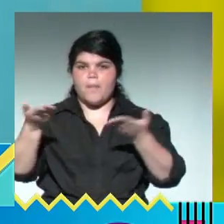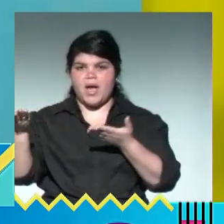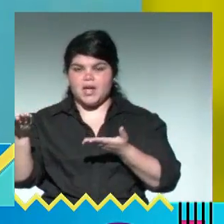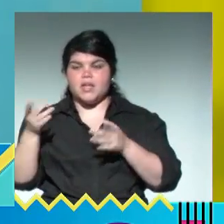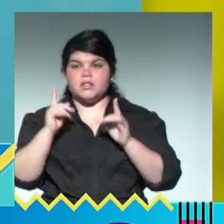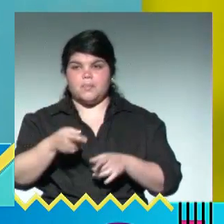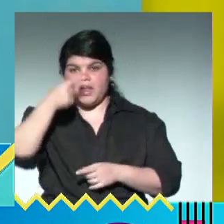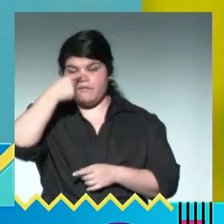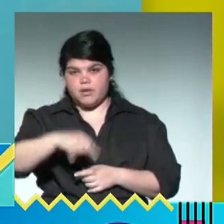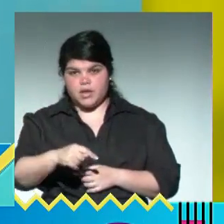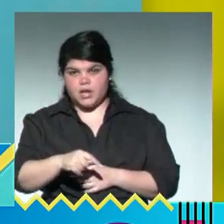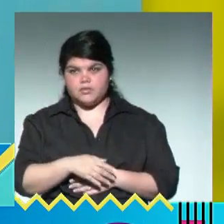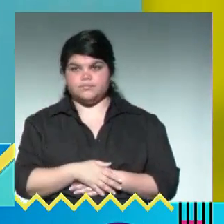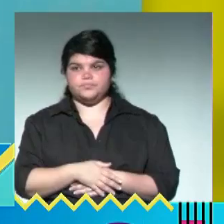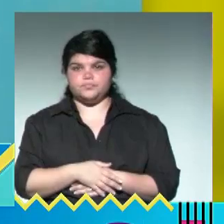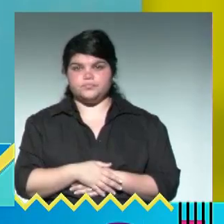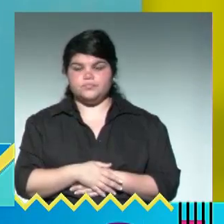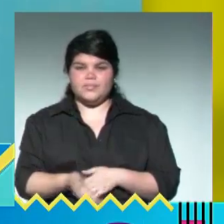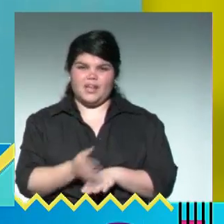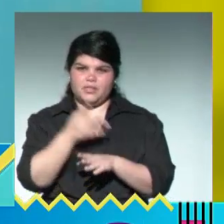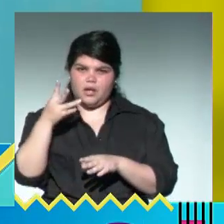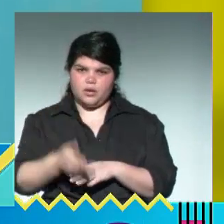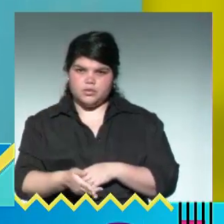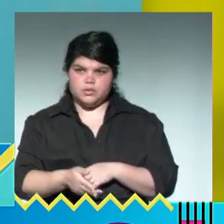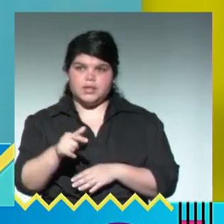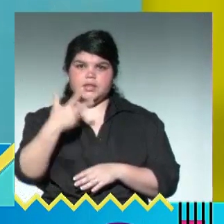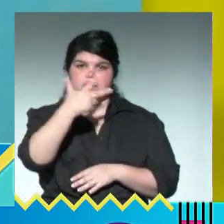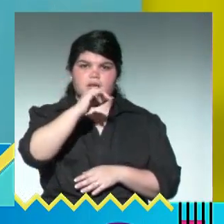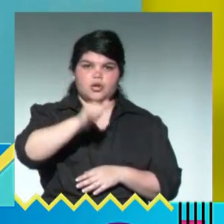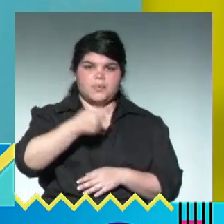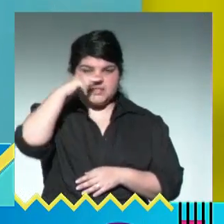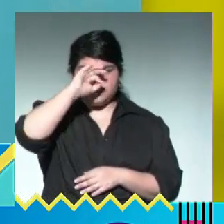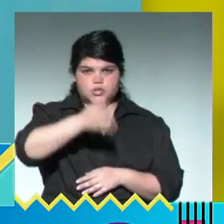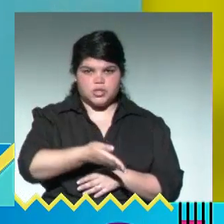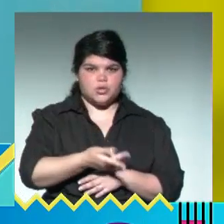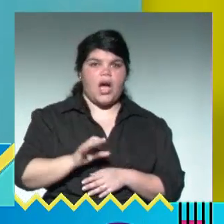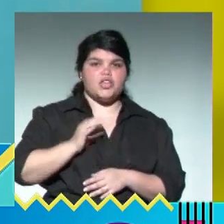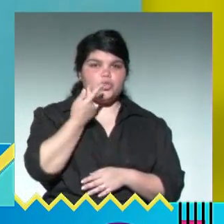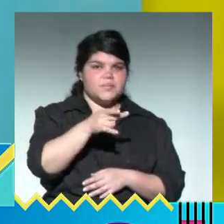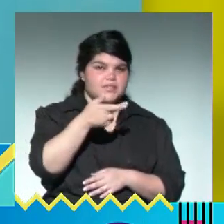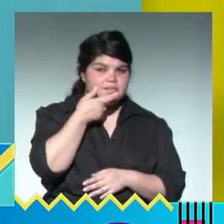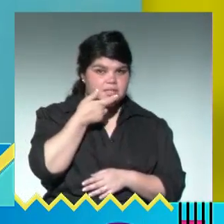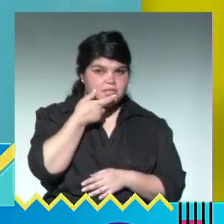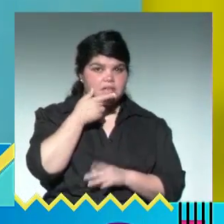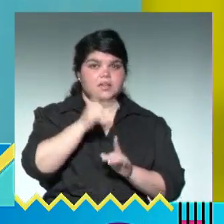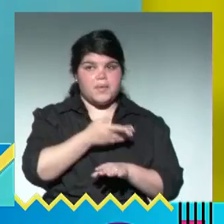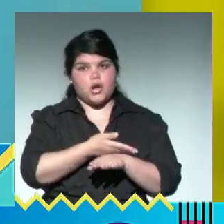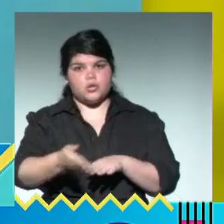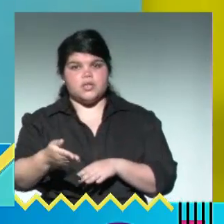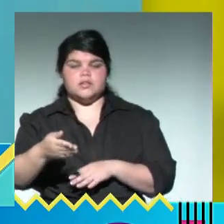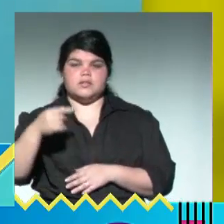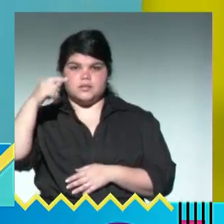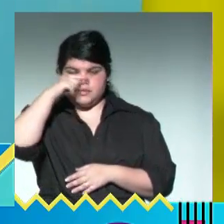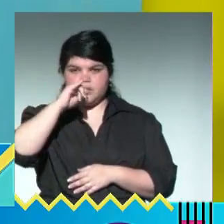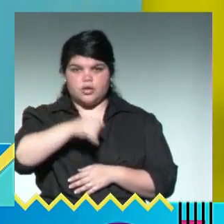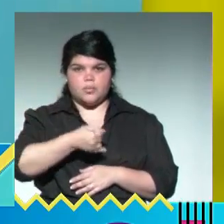sumo finalmente, para llegarnos al corte, el 3,7% en salud en el 2017, luego continuó en